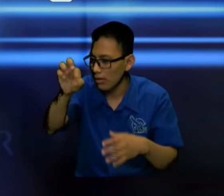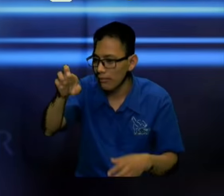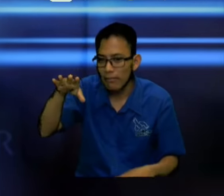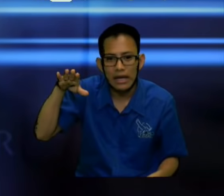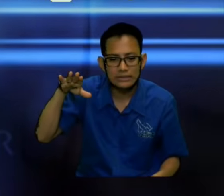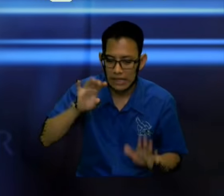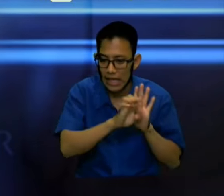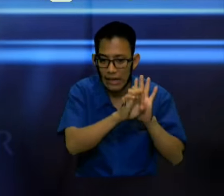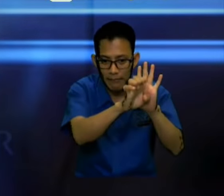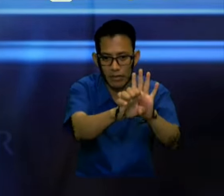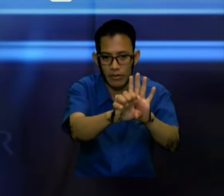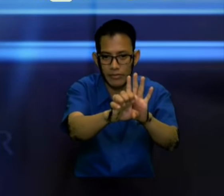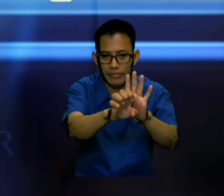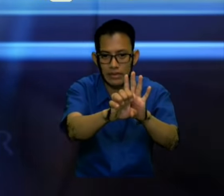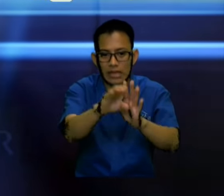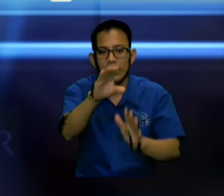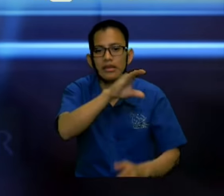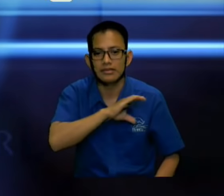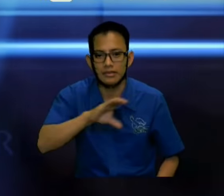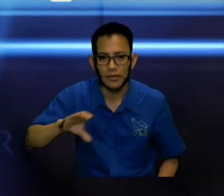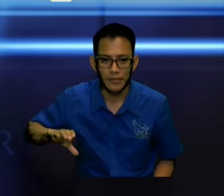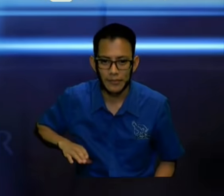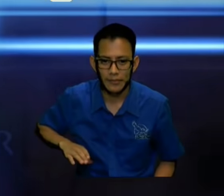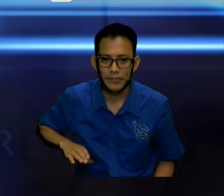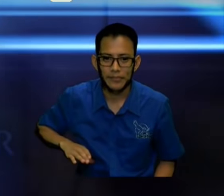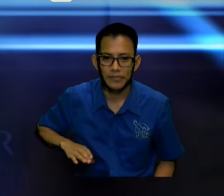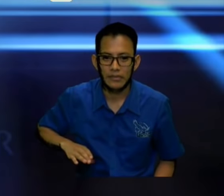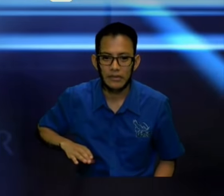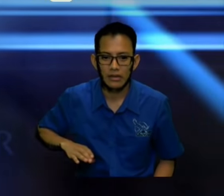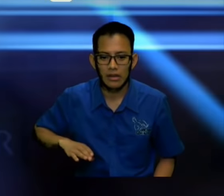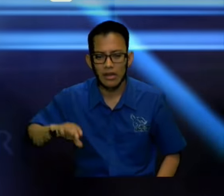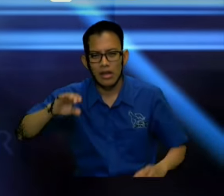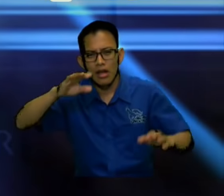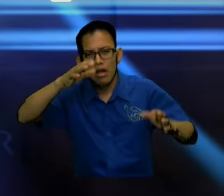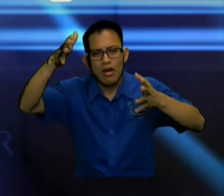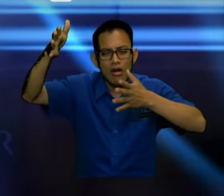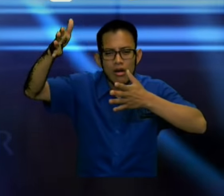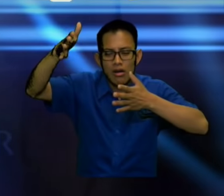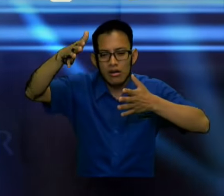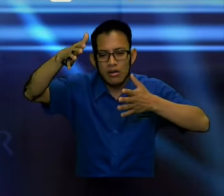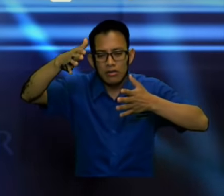Ejemplo, Cristo estaba en la tormenta